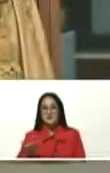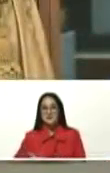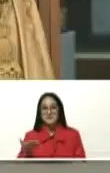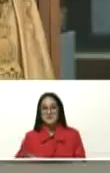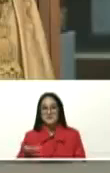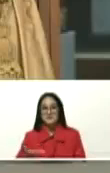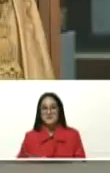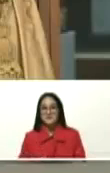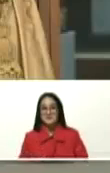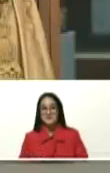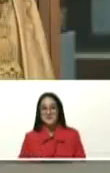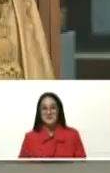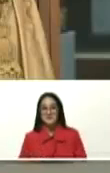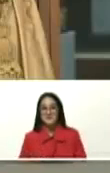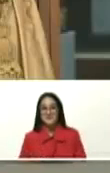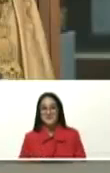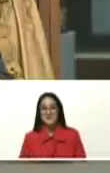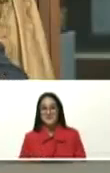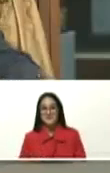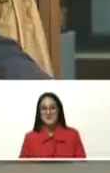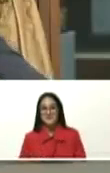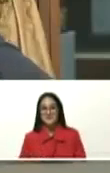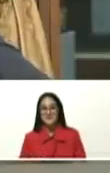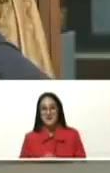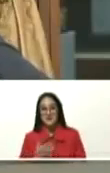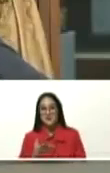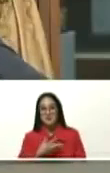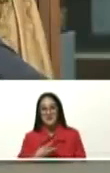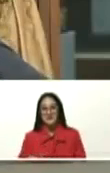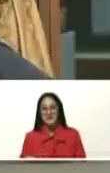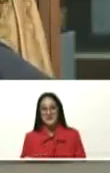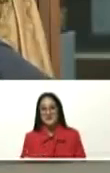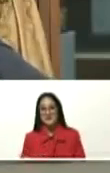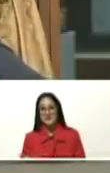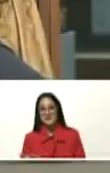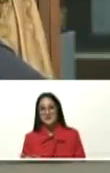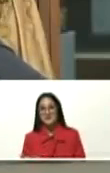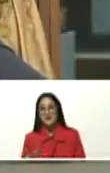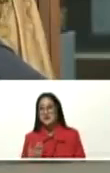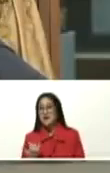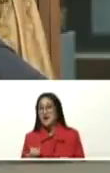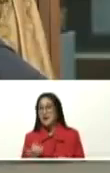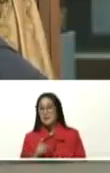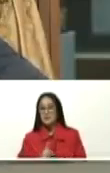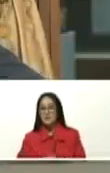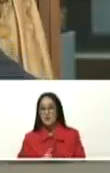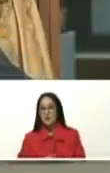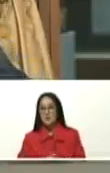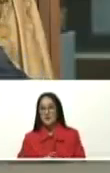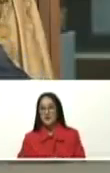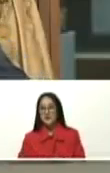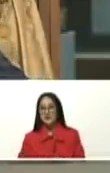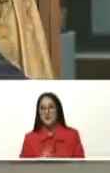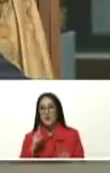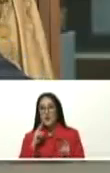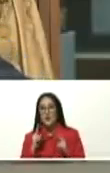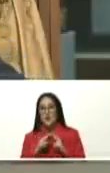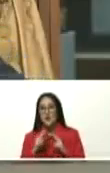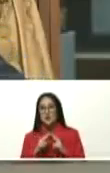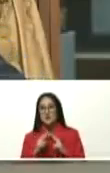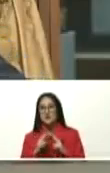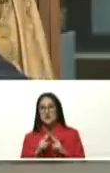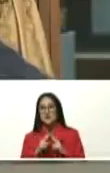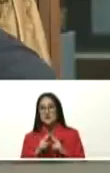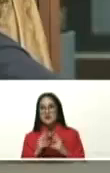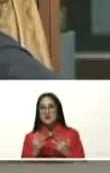Y, señor presidente, pienso que ya llegó la hora de conocernos,